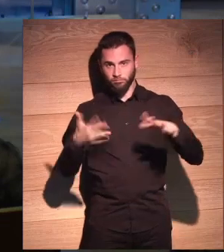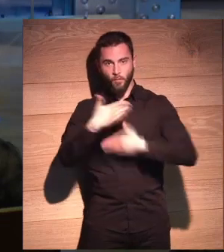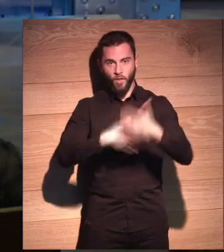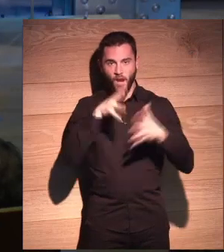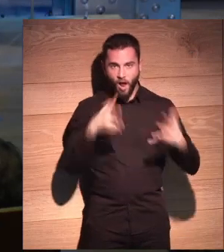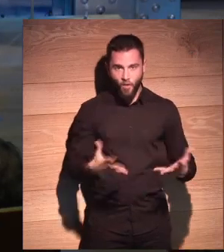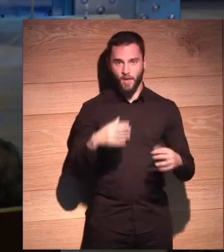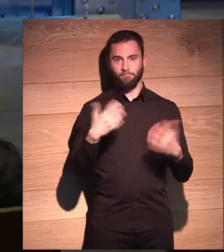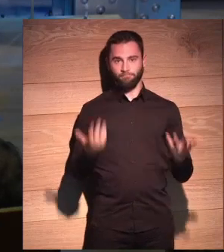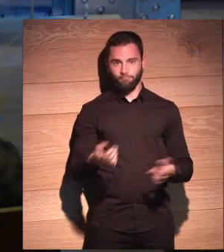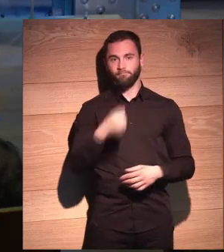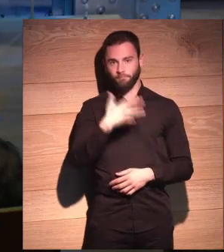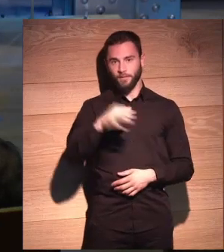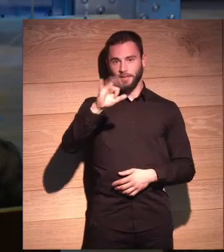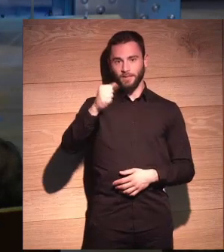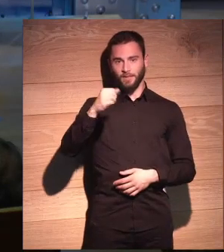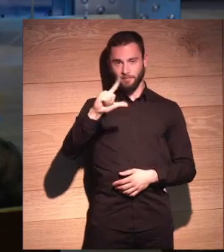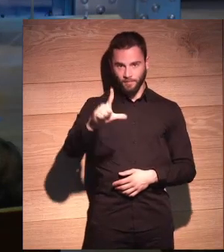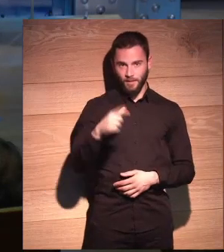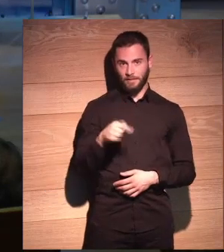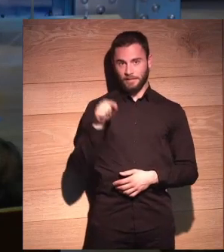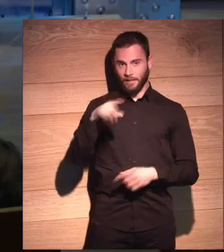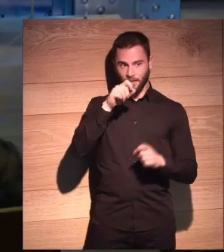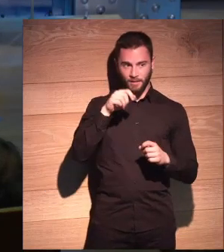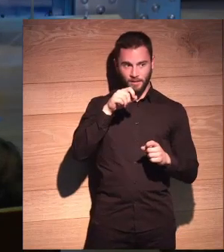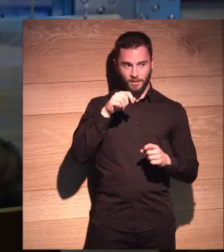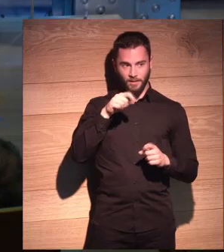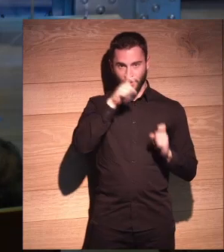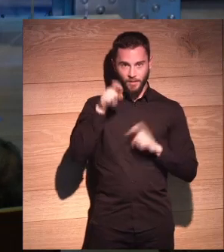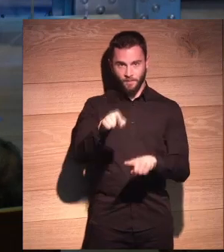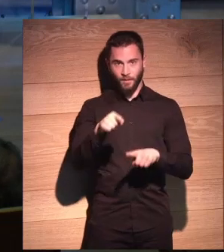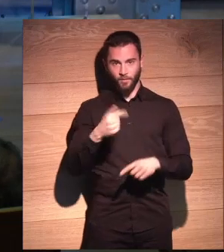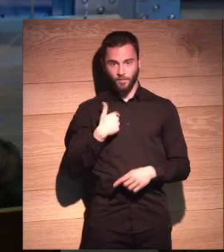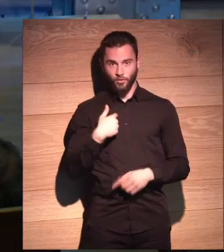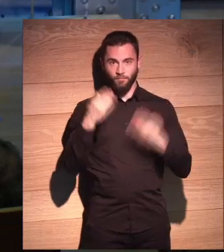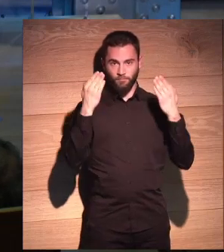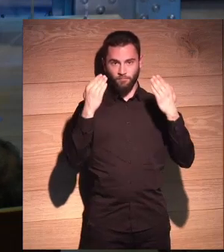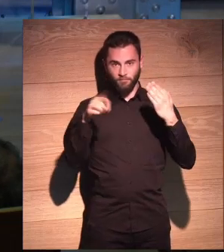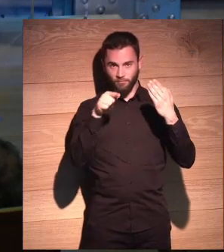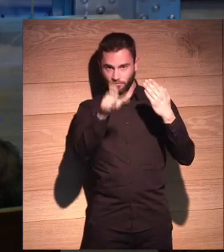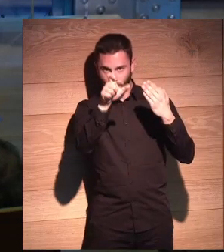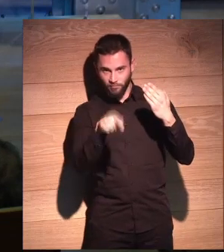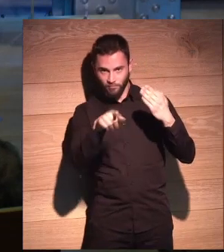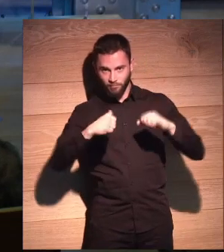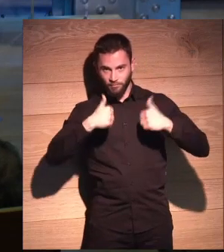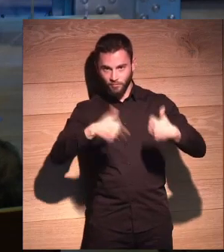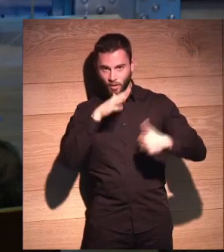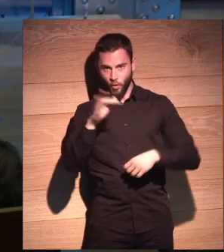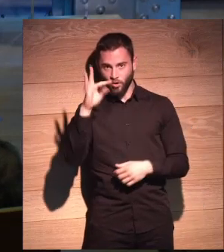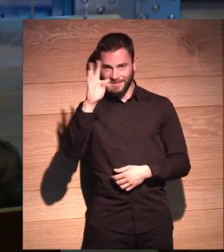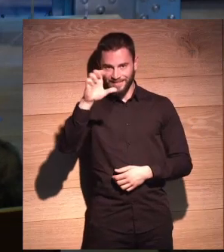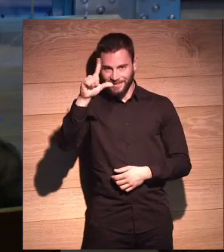Isabel, la pregunta. Gracias, Juan. Yo quiero felicitaros, y empezando por ti, porque me parece espectacular el número de telos.